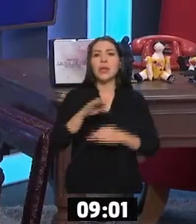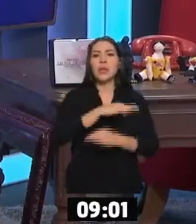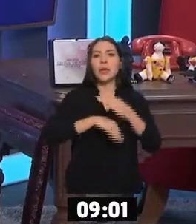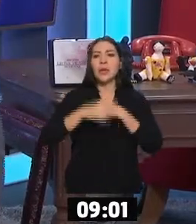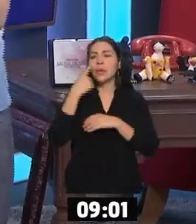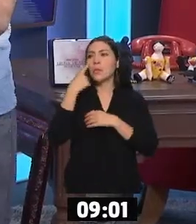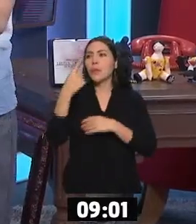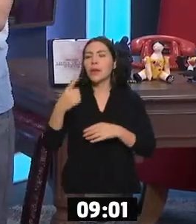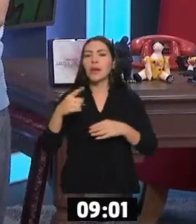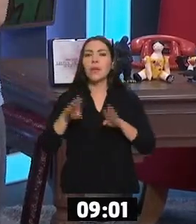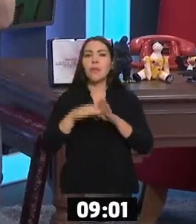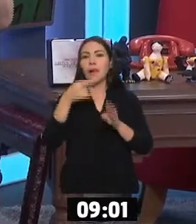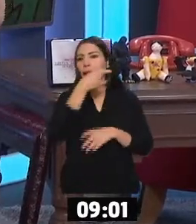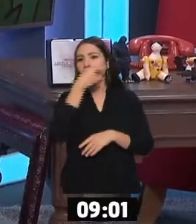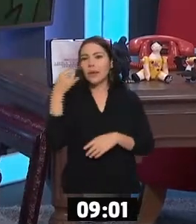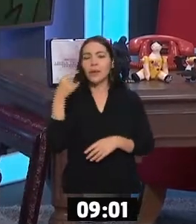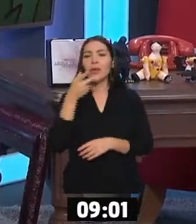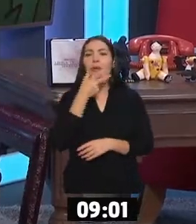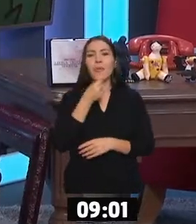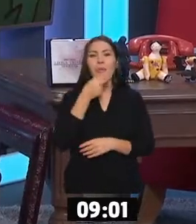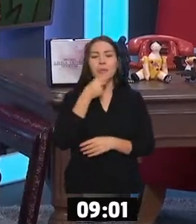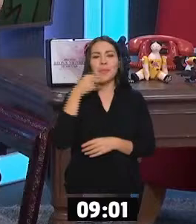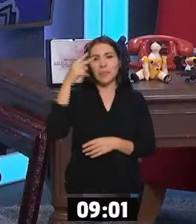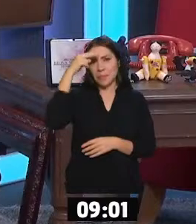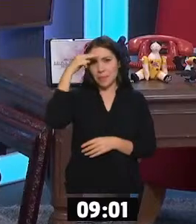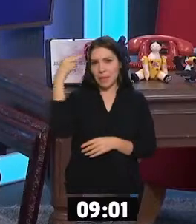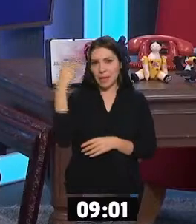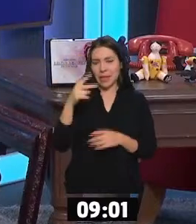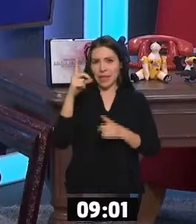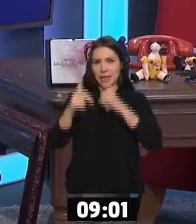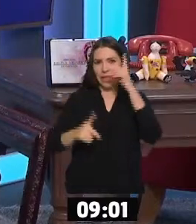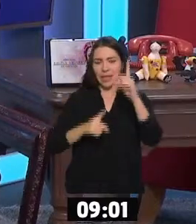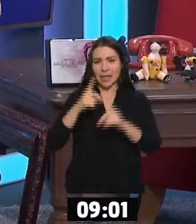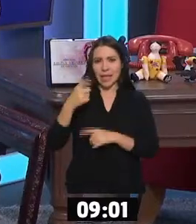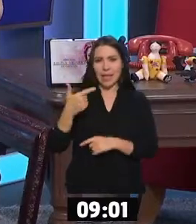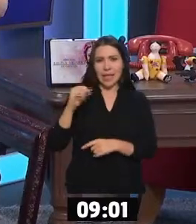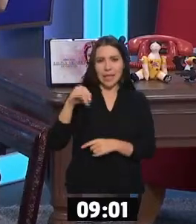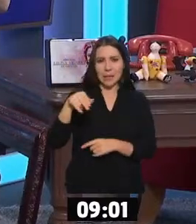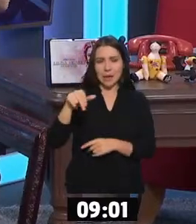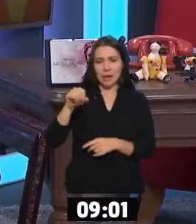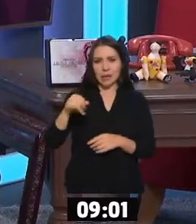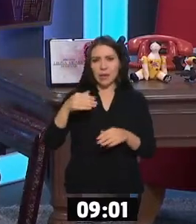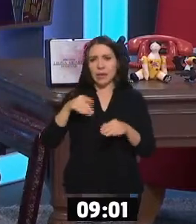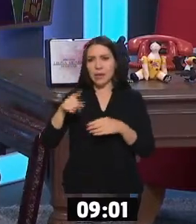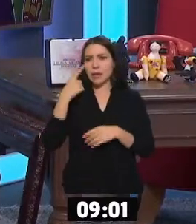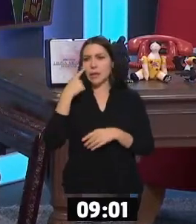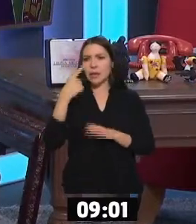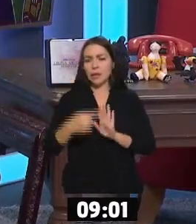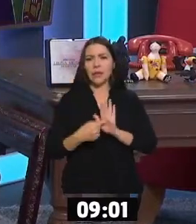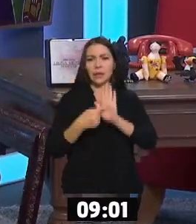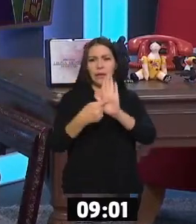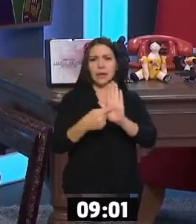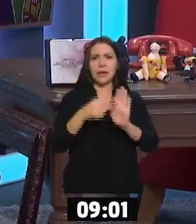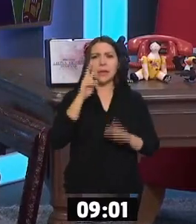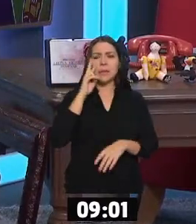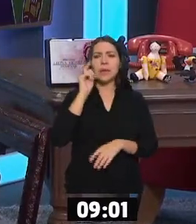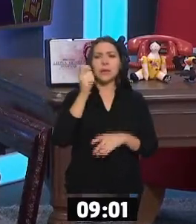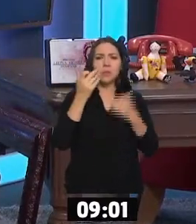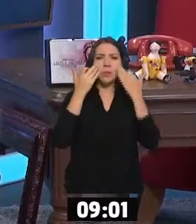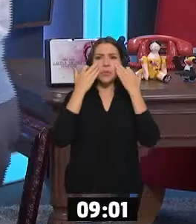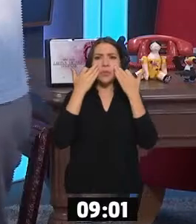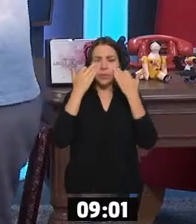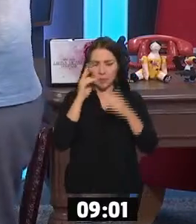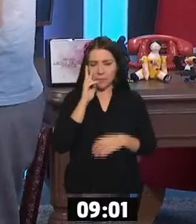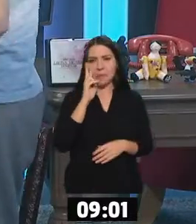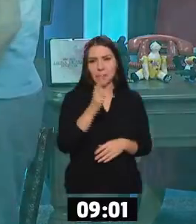sí. Gimnasta mexicano reveló las condiciones en las que entrena y no se le ve mala leche, ¿eh? No. Vamos a ver. Como diciendo, más o menos,